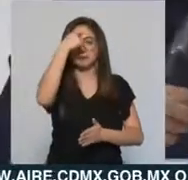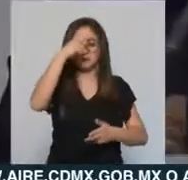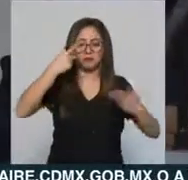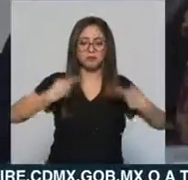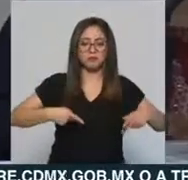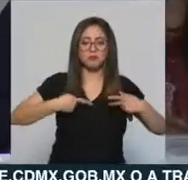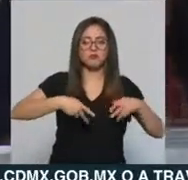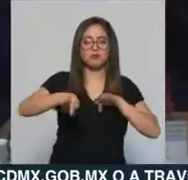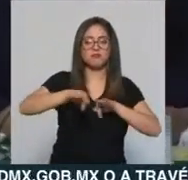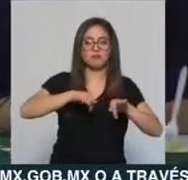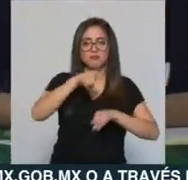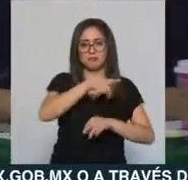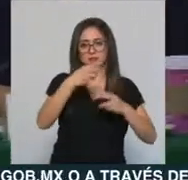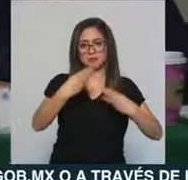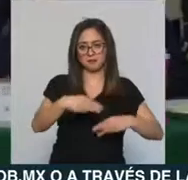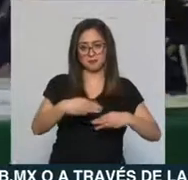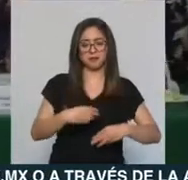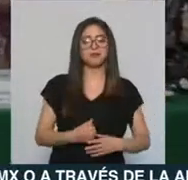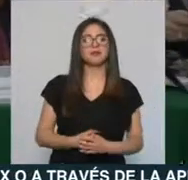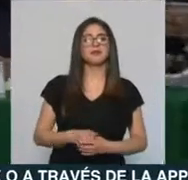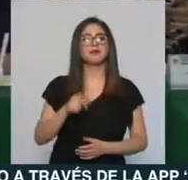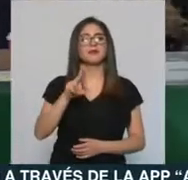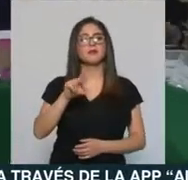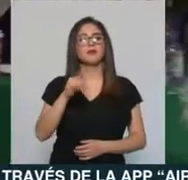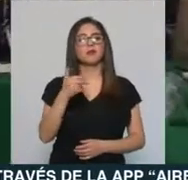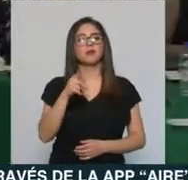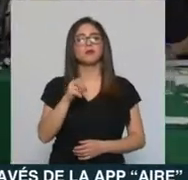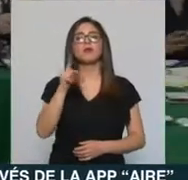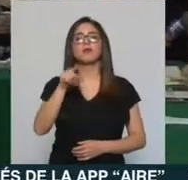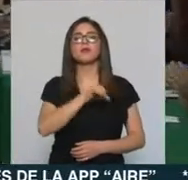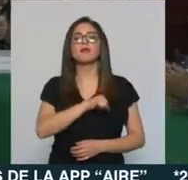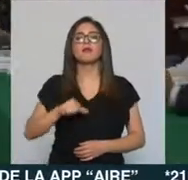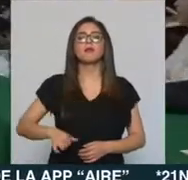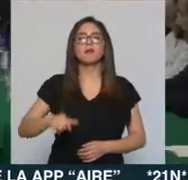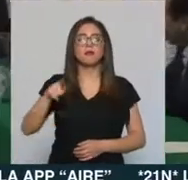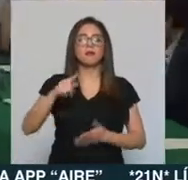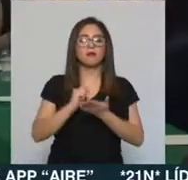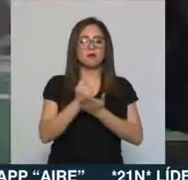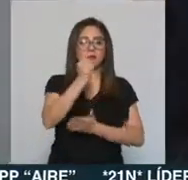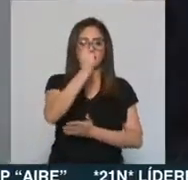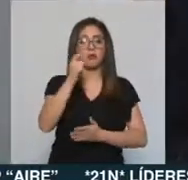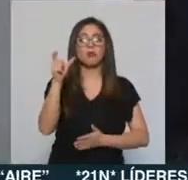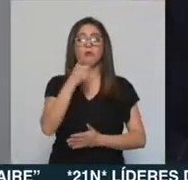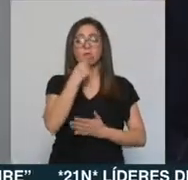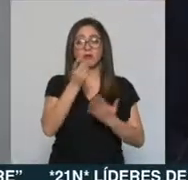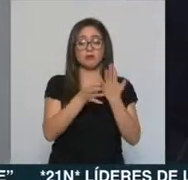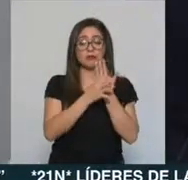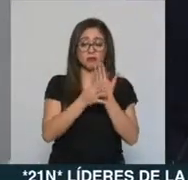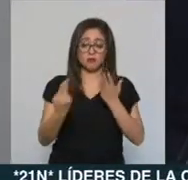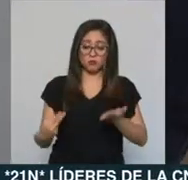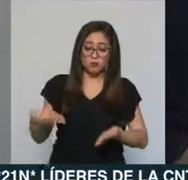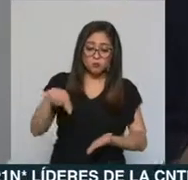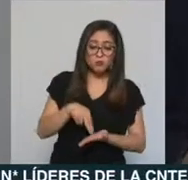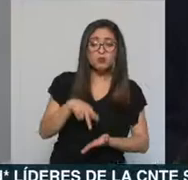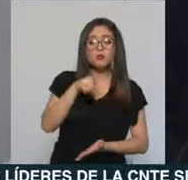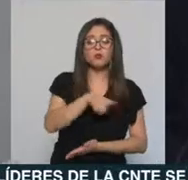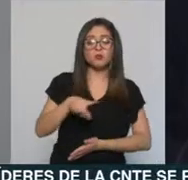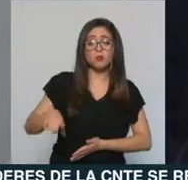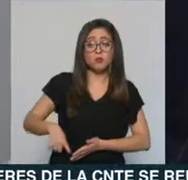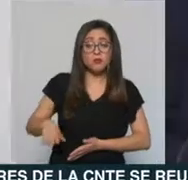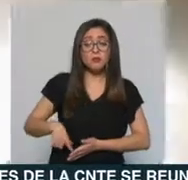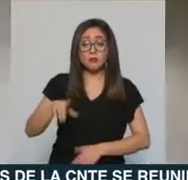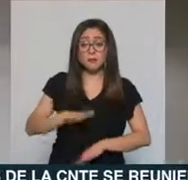locatarios. En su intervención, Raimundo Martínez, alcalde de Tláhuac, señaló que cuando llegó a gobernar la demarcación, el delito